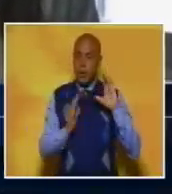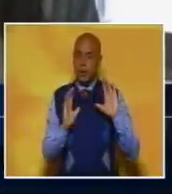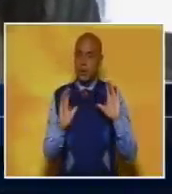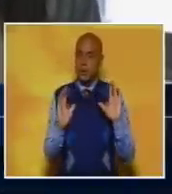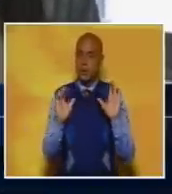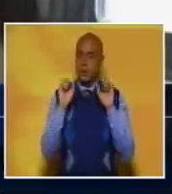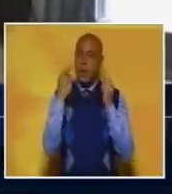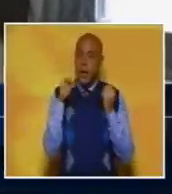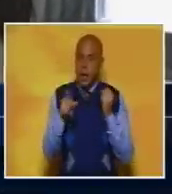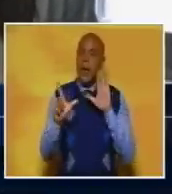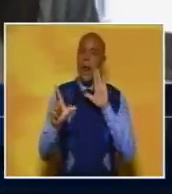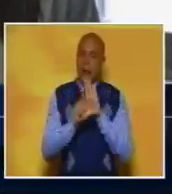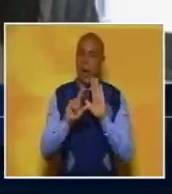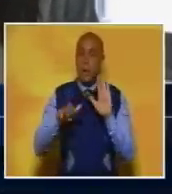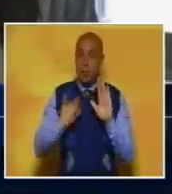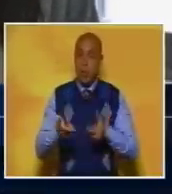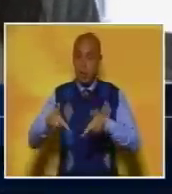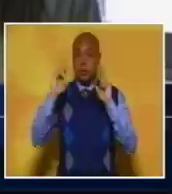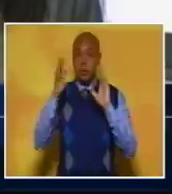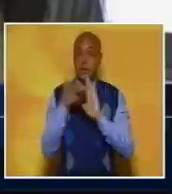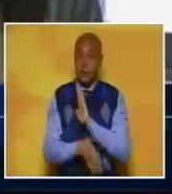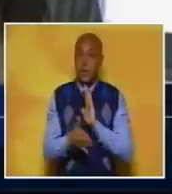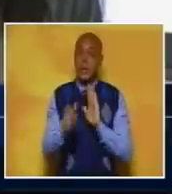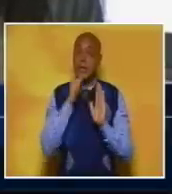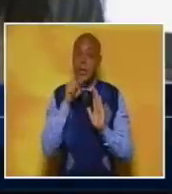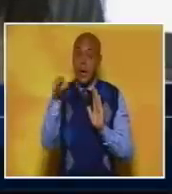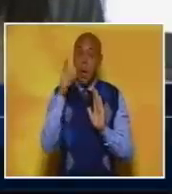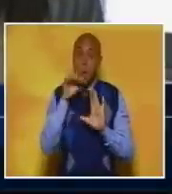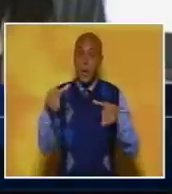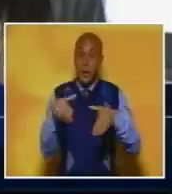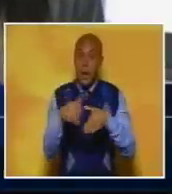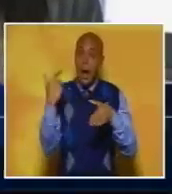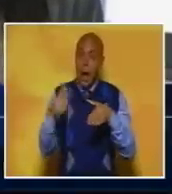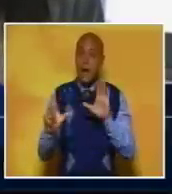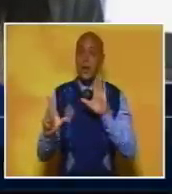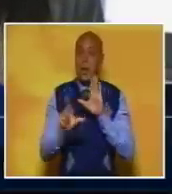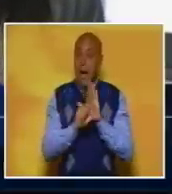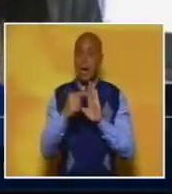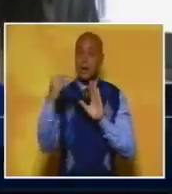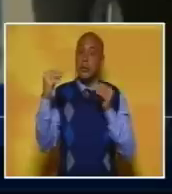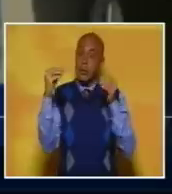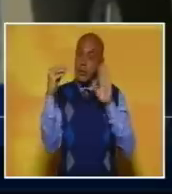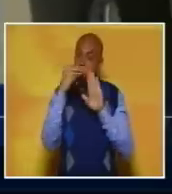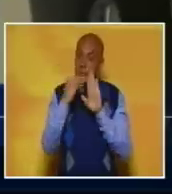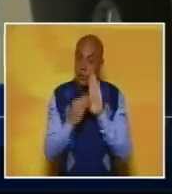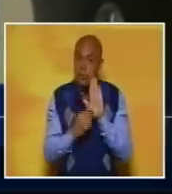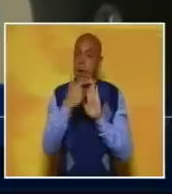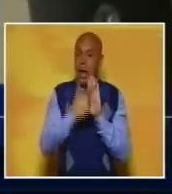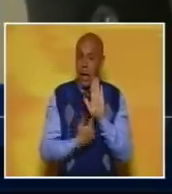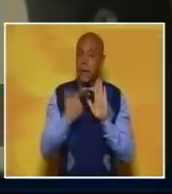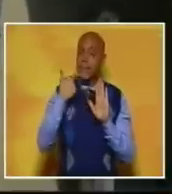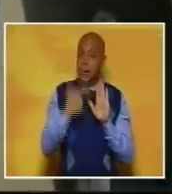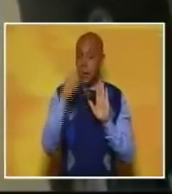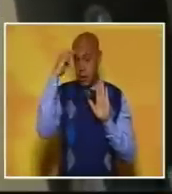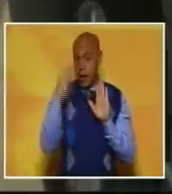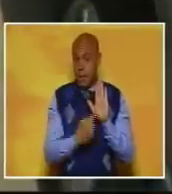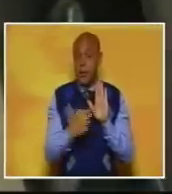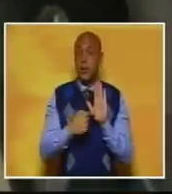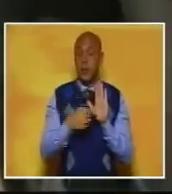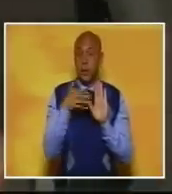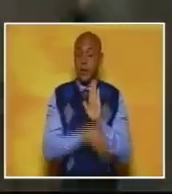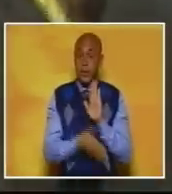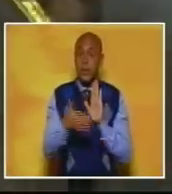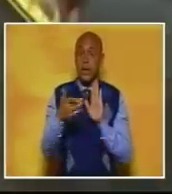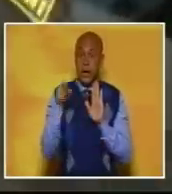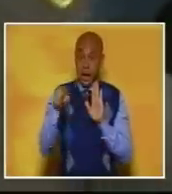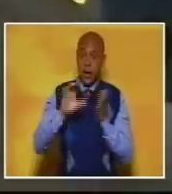que es legalmente permitida por la ley. Estas autoridades están actuando dentro de los parámetros que la ley les permite, teniendo en cuenta también que las